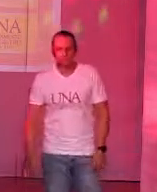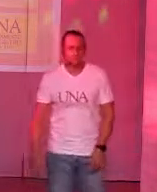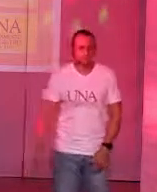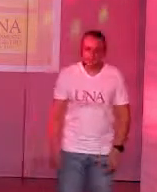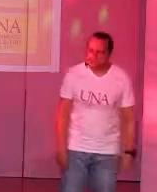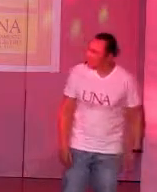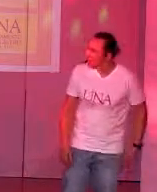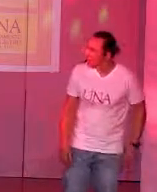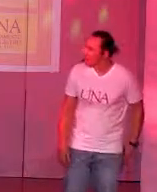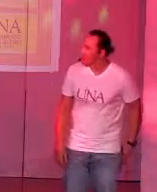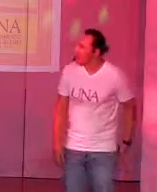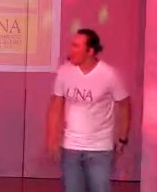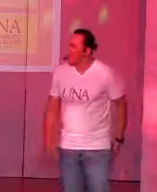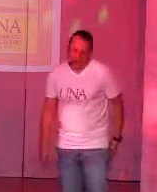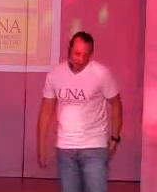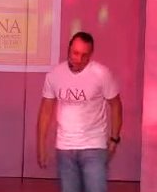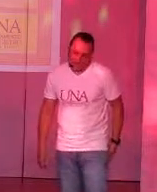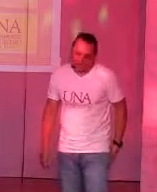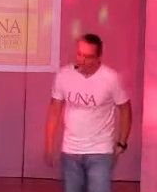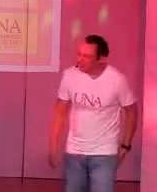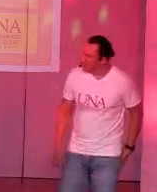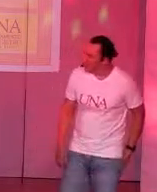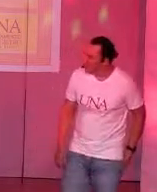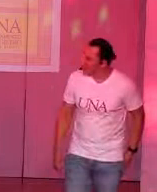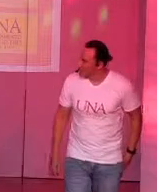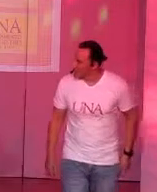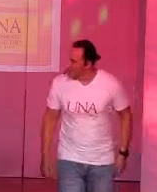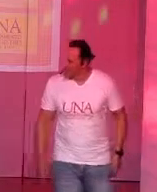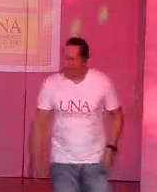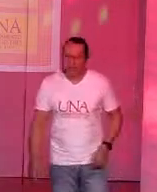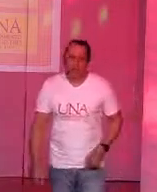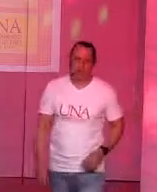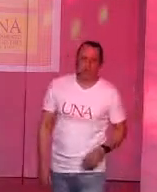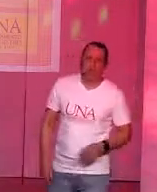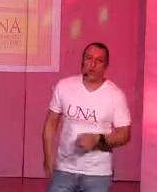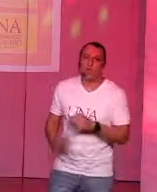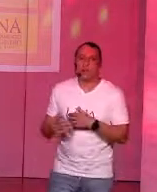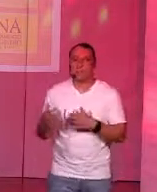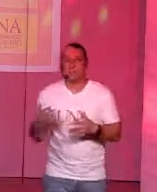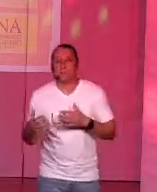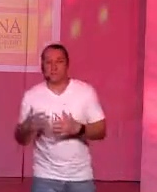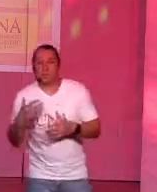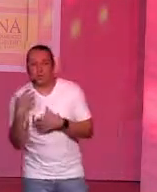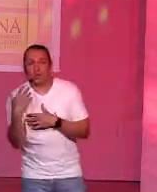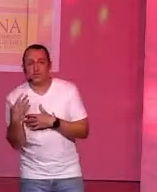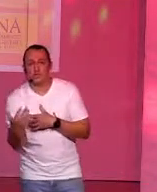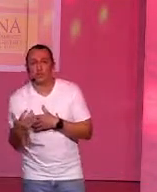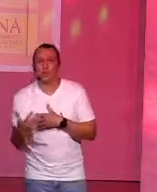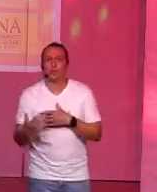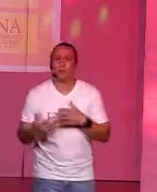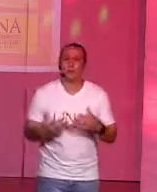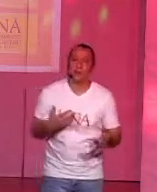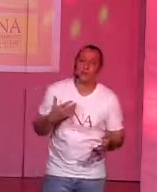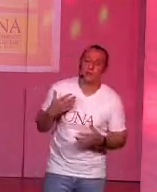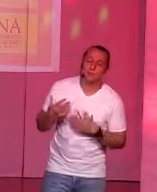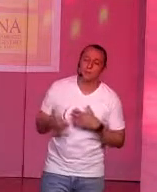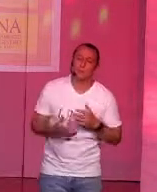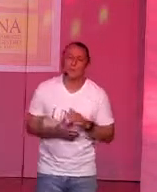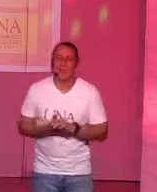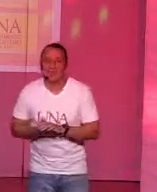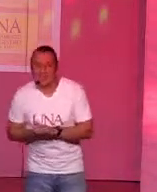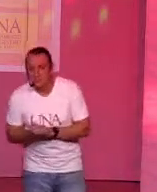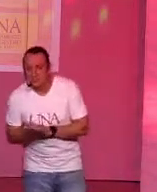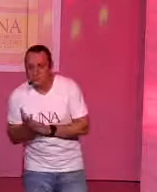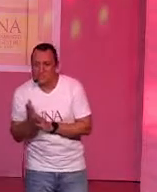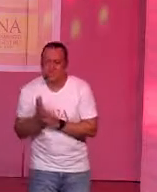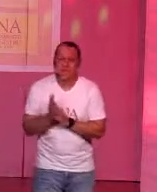bien, ok, continuamos. ¿Qué le parece? Hacemos un juego, Marito. Haremosle, claro, excelente. Dale, a ver. Ya, porque yo quiero que participen. Nosotros no lo estamos viendo, pero queríamos que